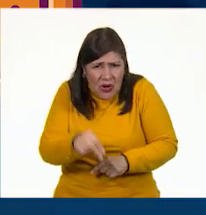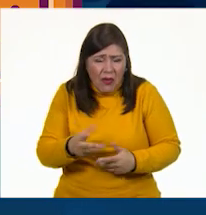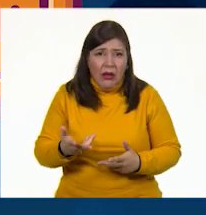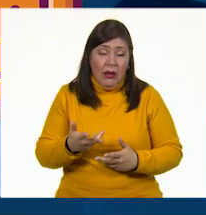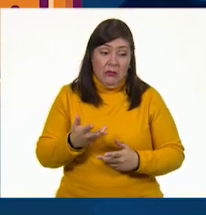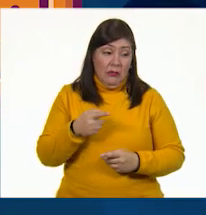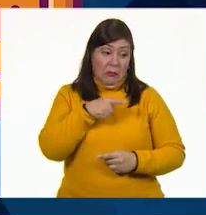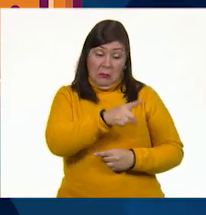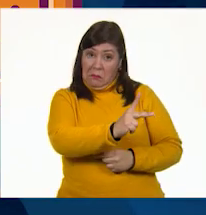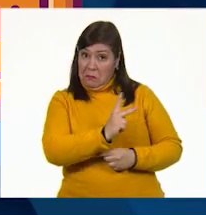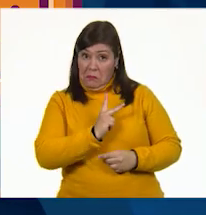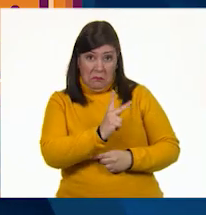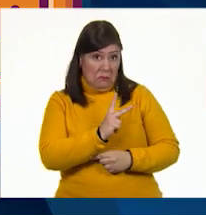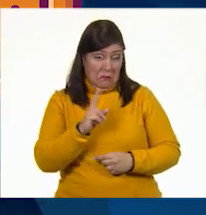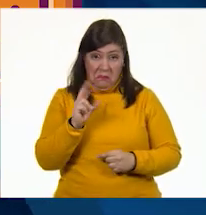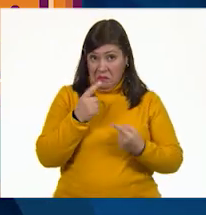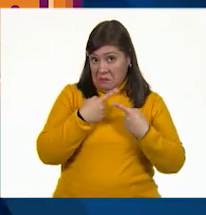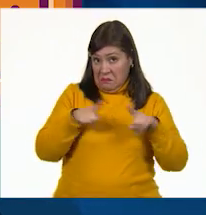Nosotros.